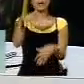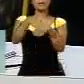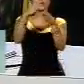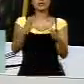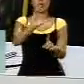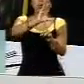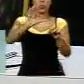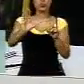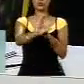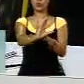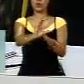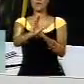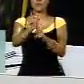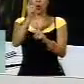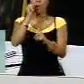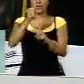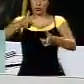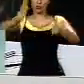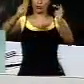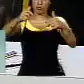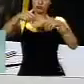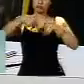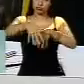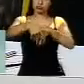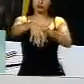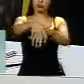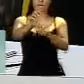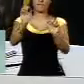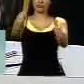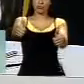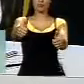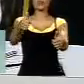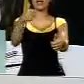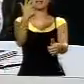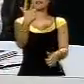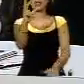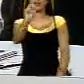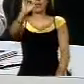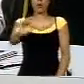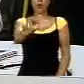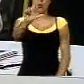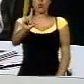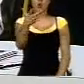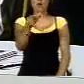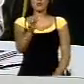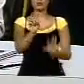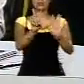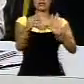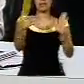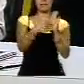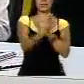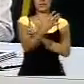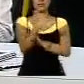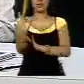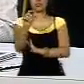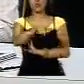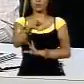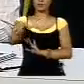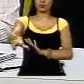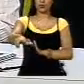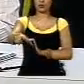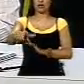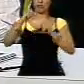de la historia venezolana, acompañada de fuegos artificiales. No solo fuegos artificiales, hubo un despliegue tecnológico